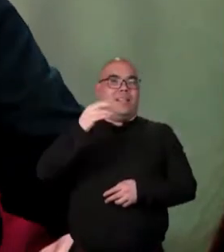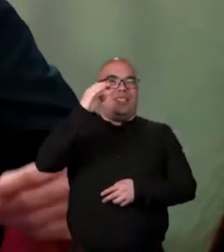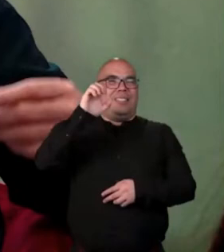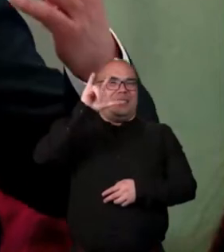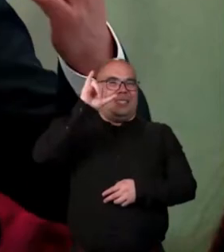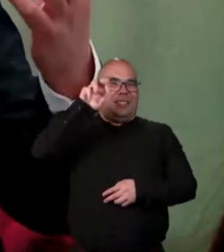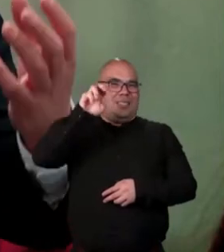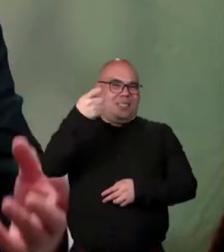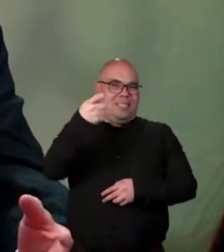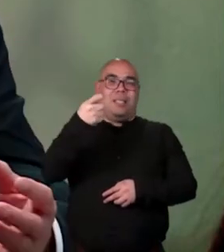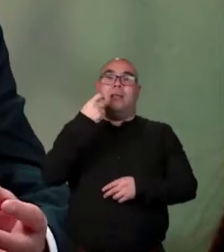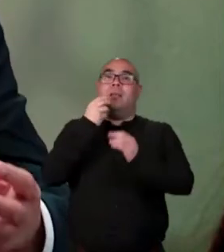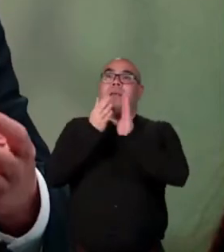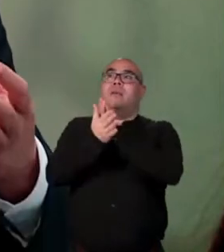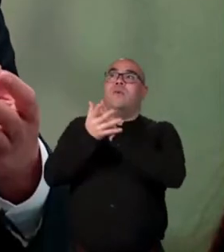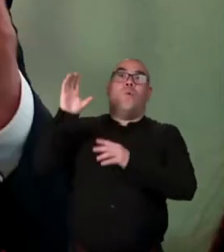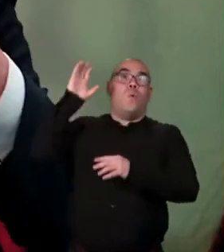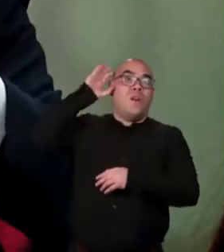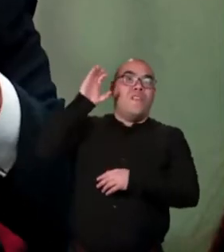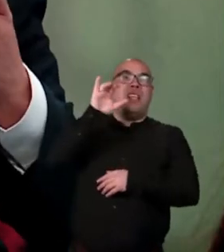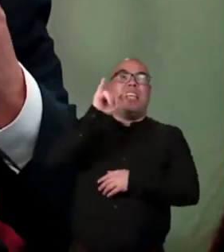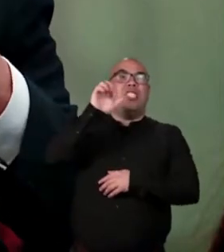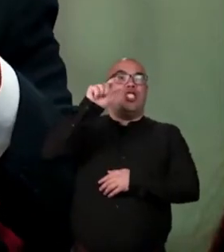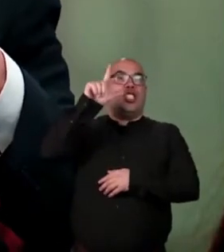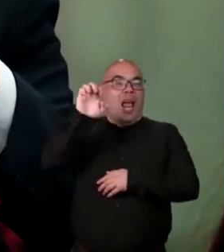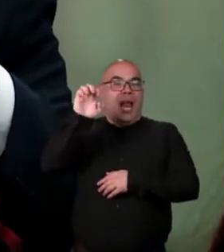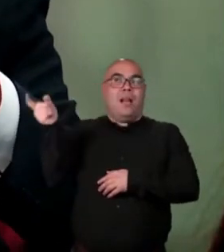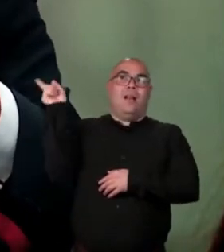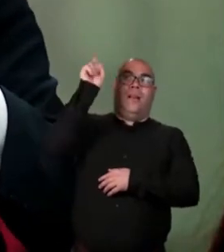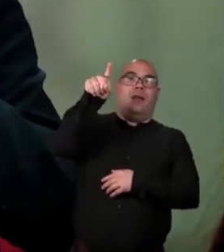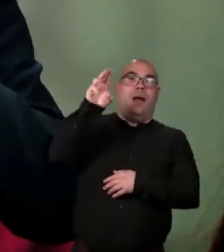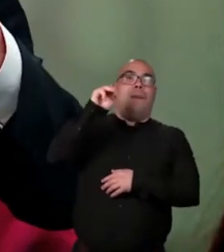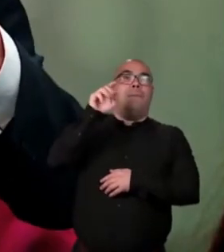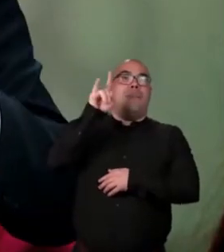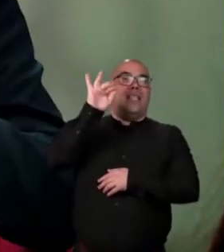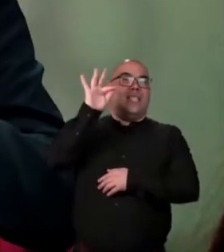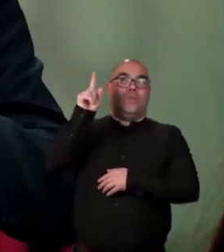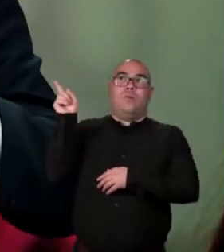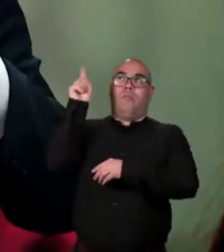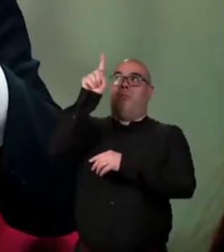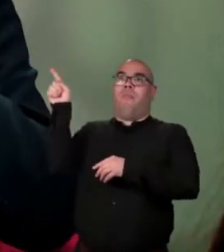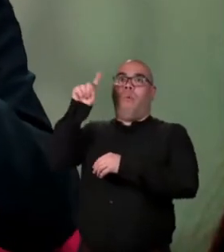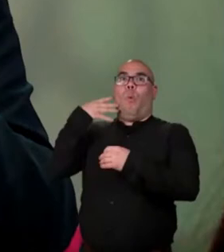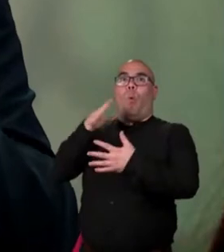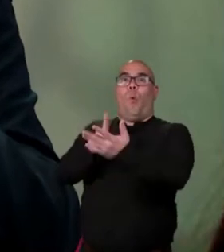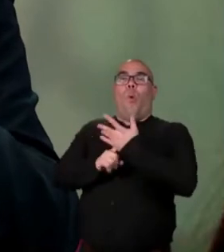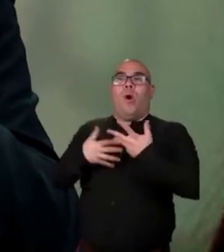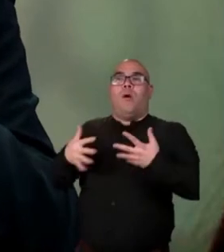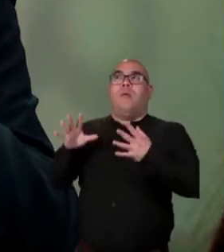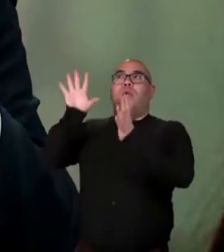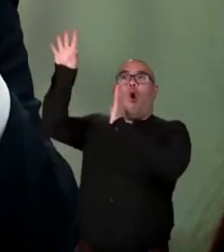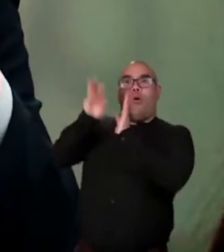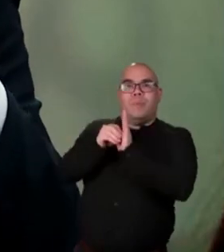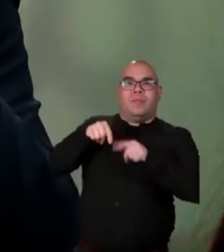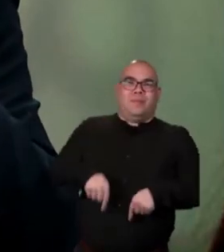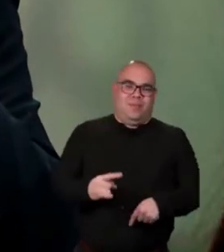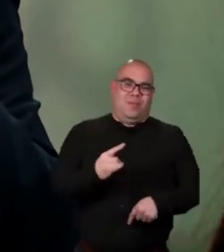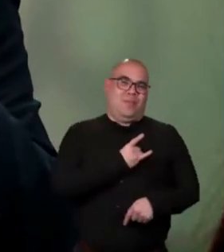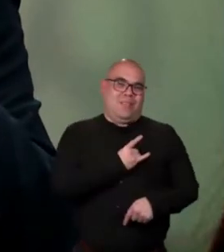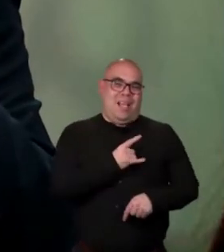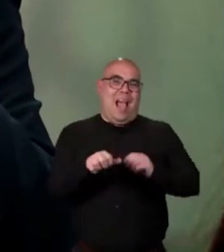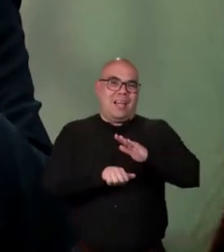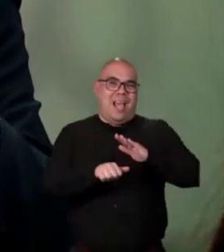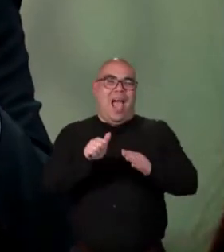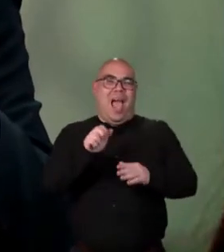harvard lo hace la universidad de yale y nosotros lo adoptamos no es que lo puede ser decir a alguien lo copiaron si lo copiamos pero nos permitió